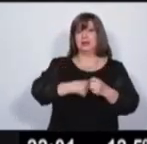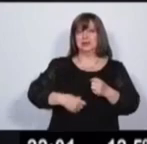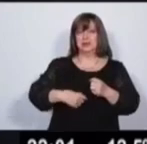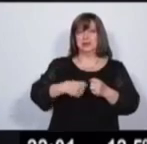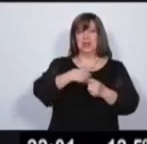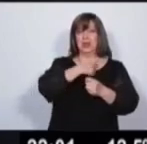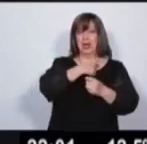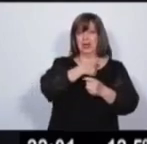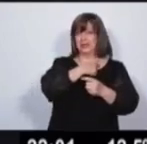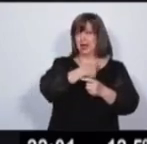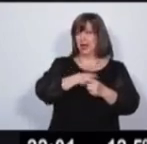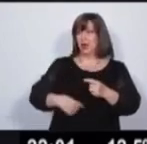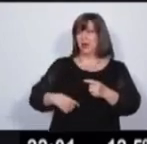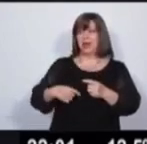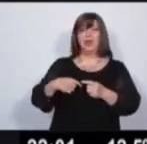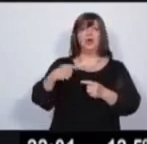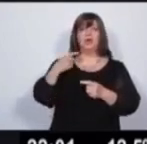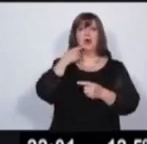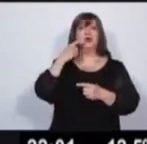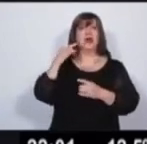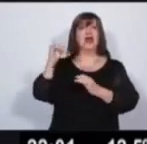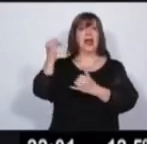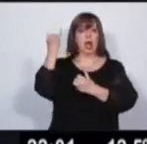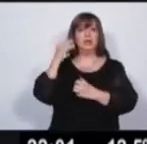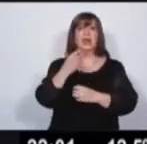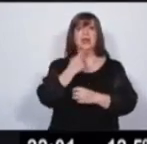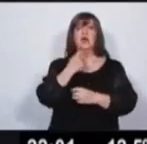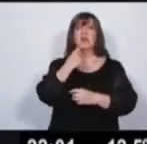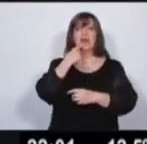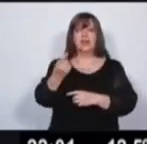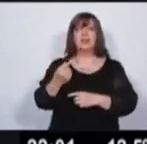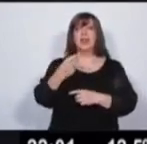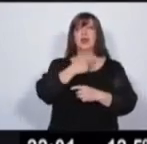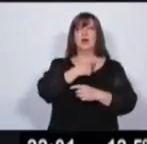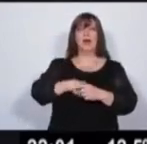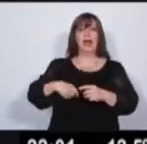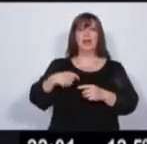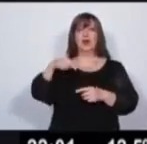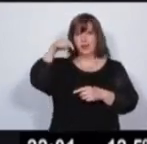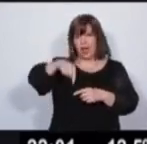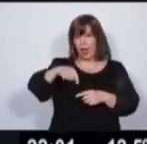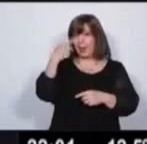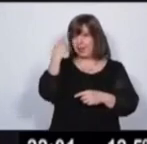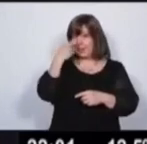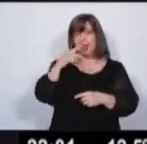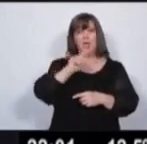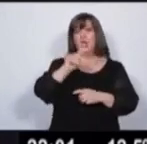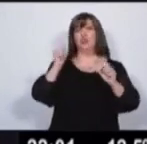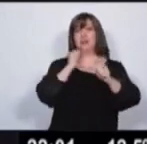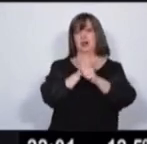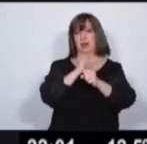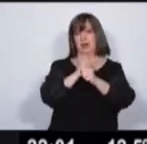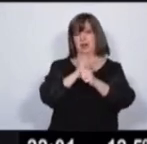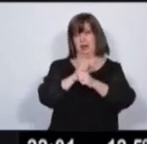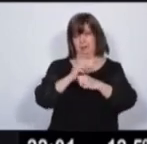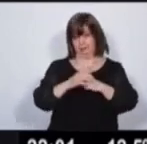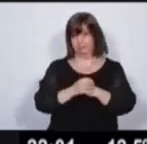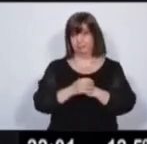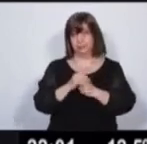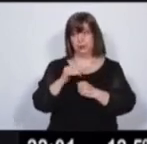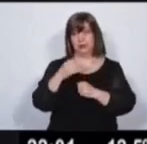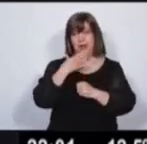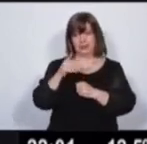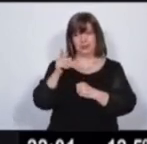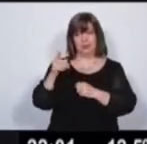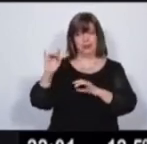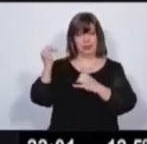voz y de marchí miren me hablan de actividad privada los tipos que han setenta años viven de la teta del